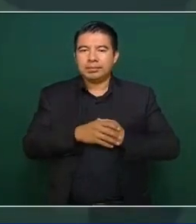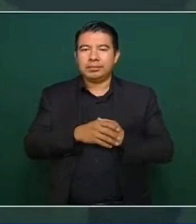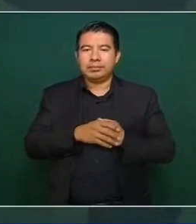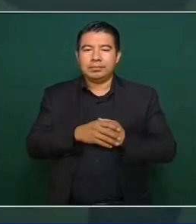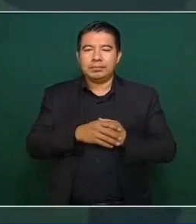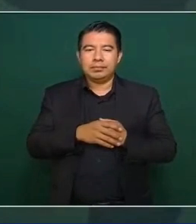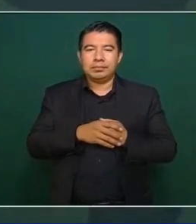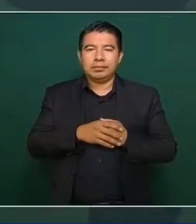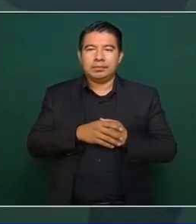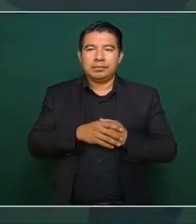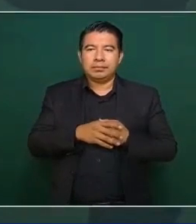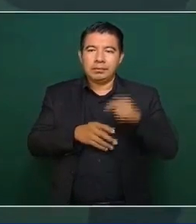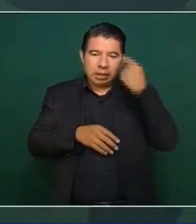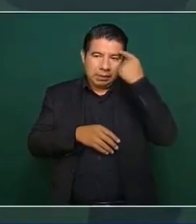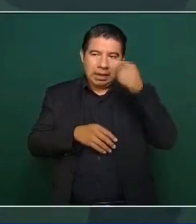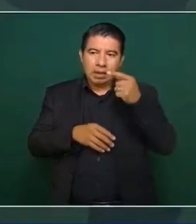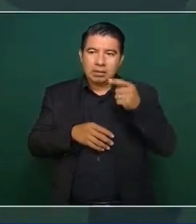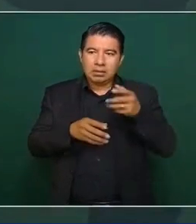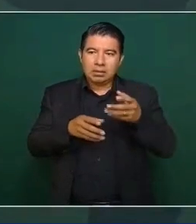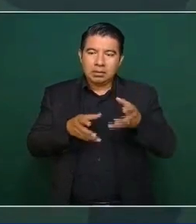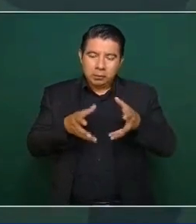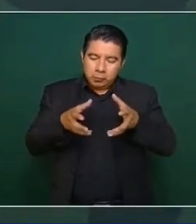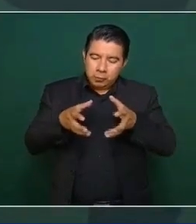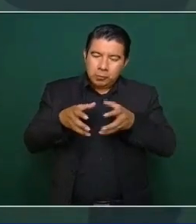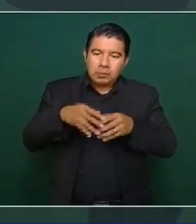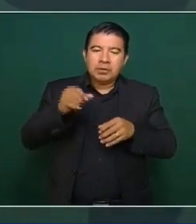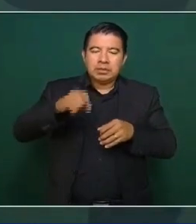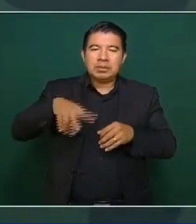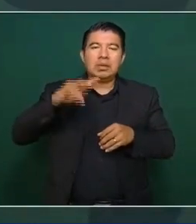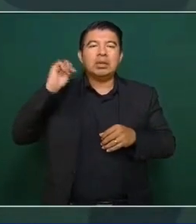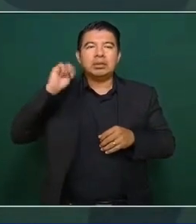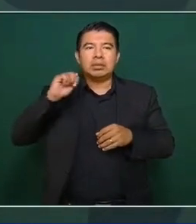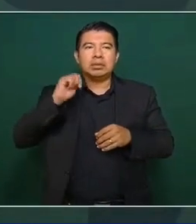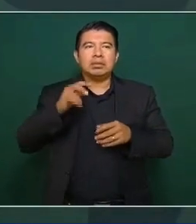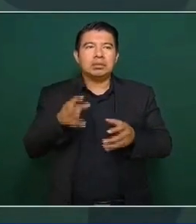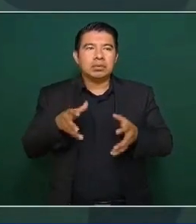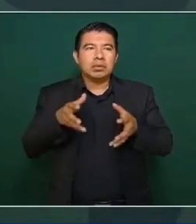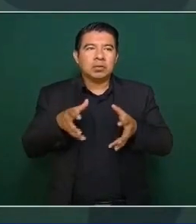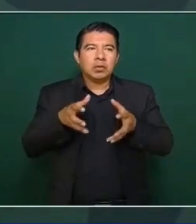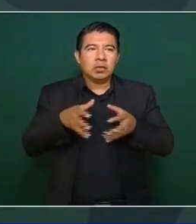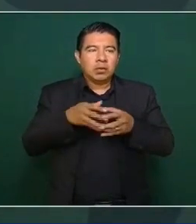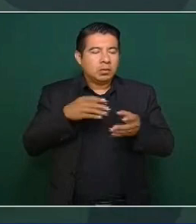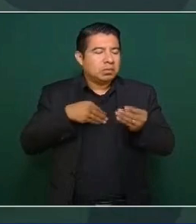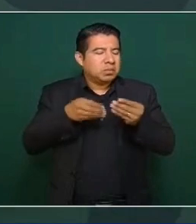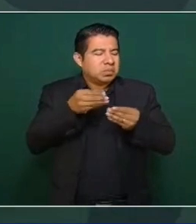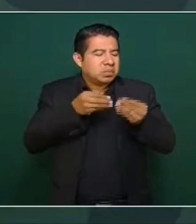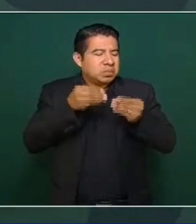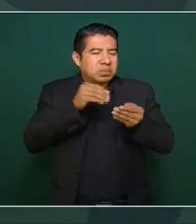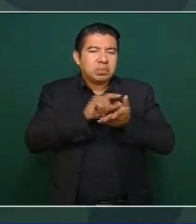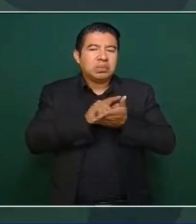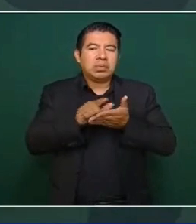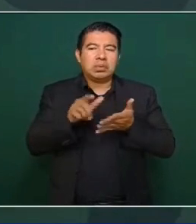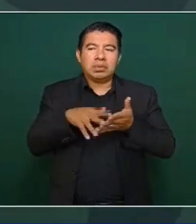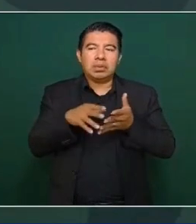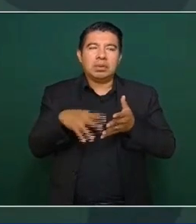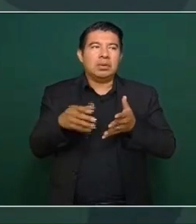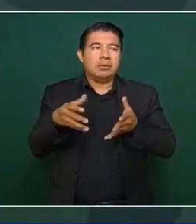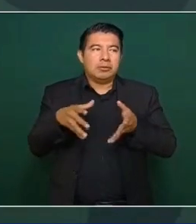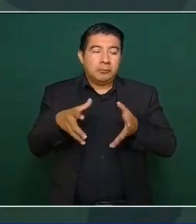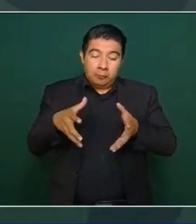que es el que se produce en Tabasco, no es petróleo pesado.